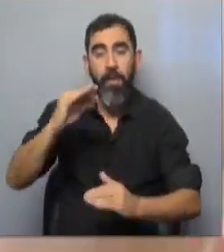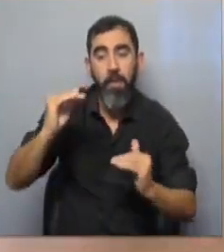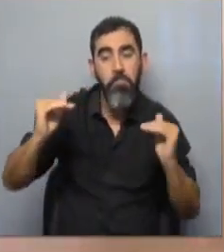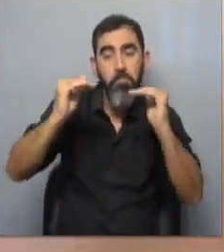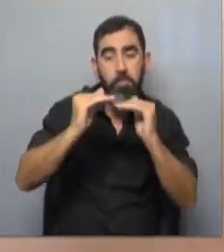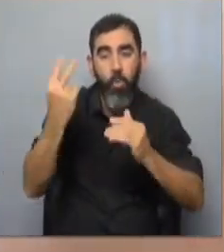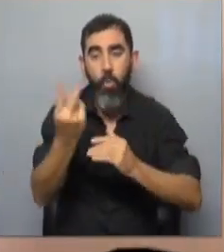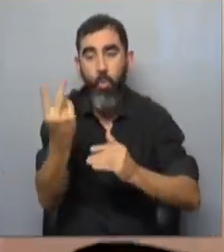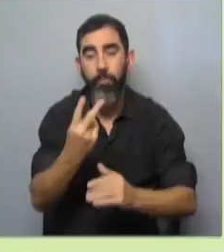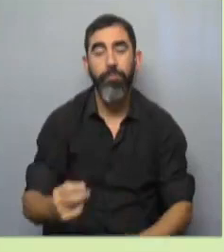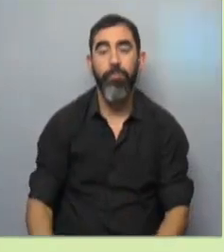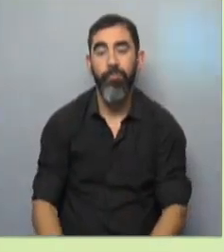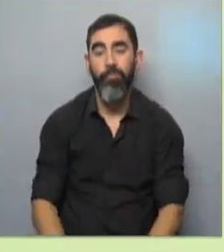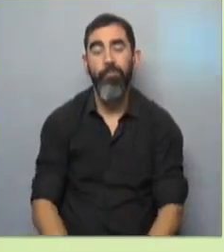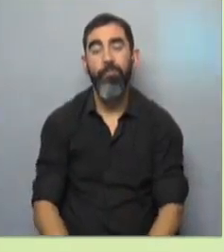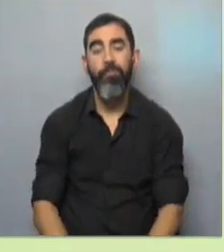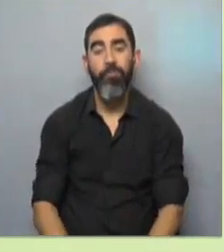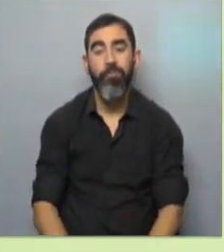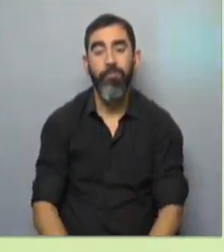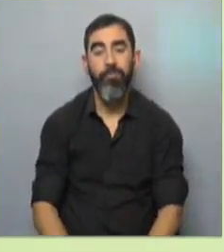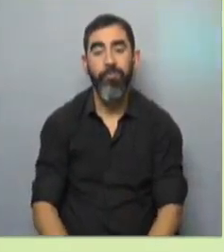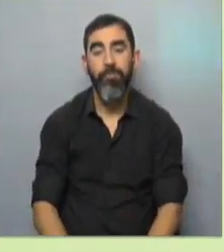entre ambos candidatos.